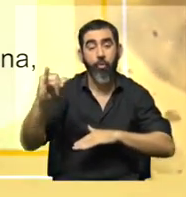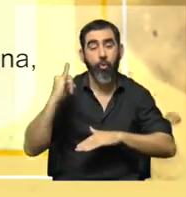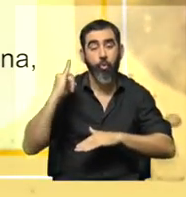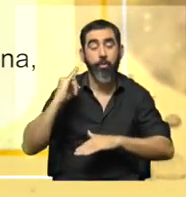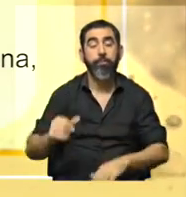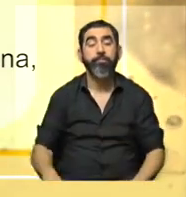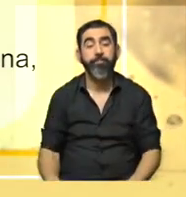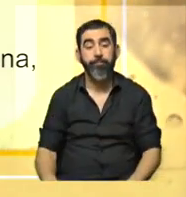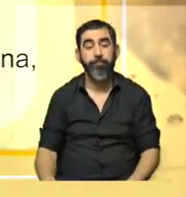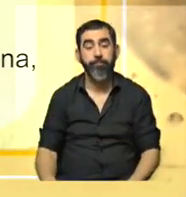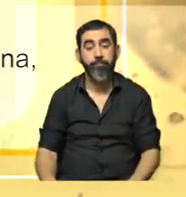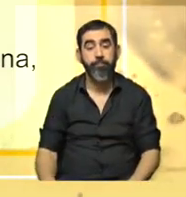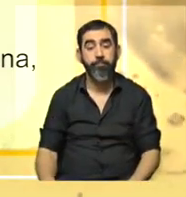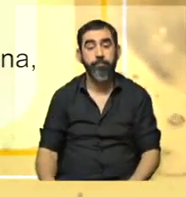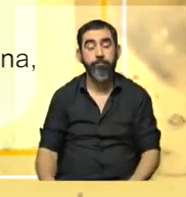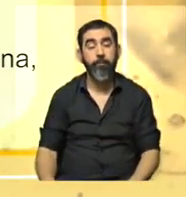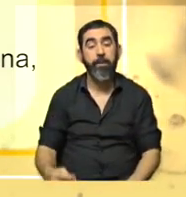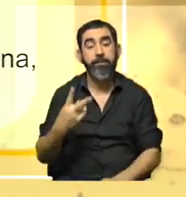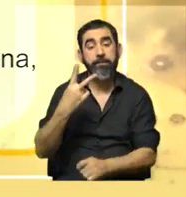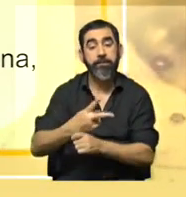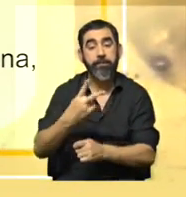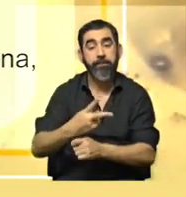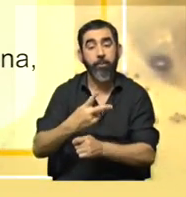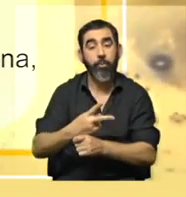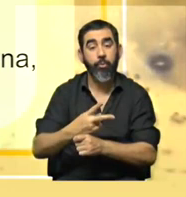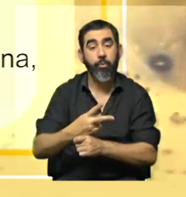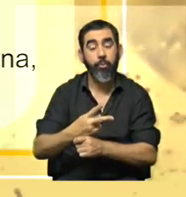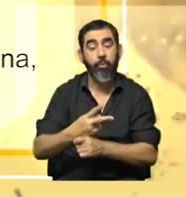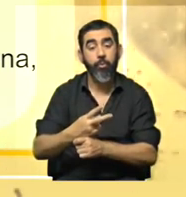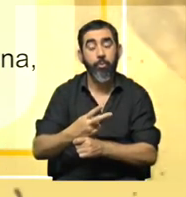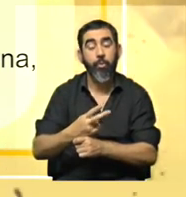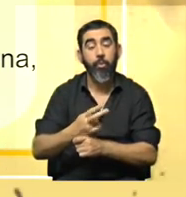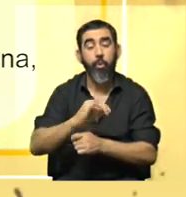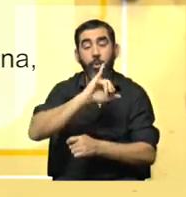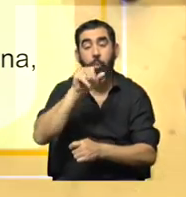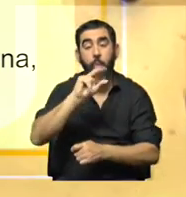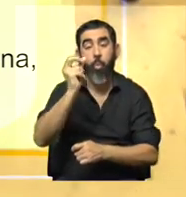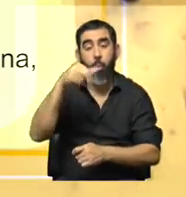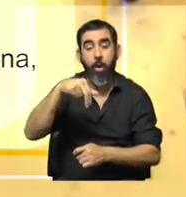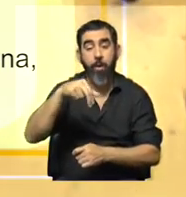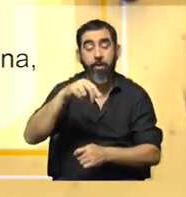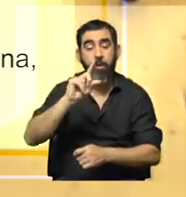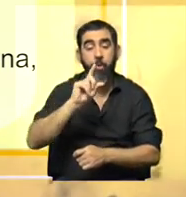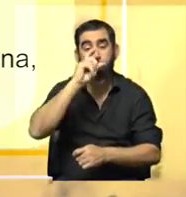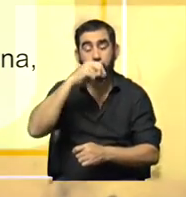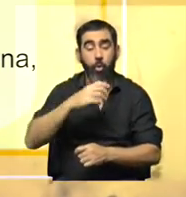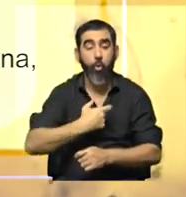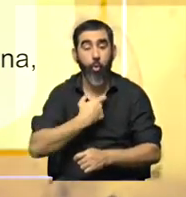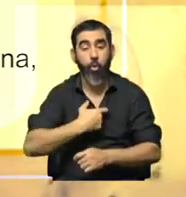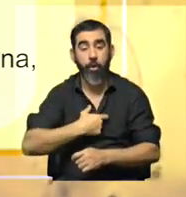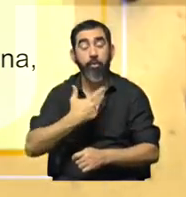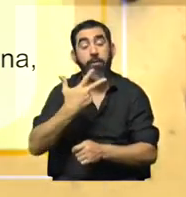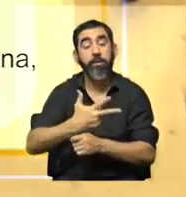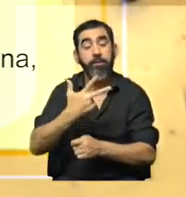departamento de Colonia. Segundo puesto para Juan Pedro Orioli del Colegio Lamené de Montevideo. El tercer